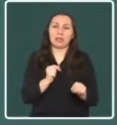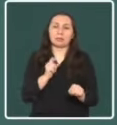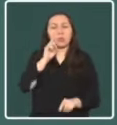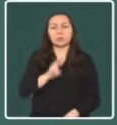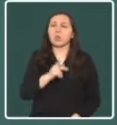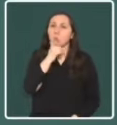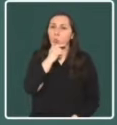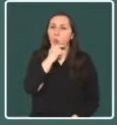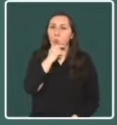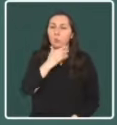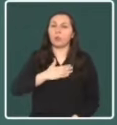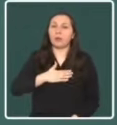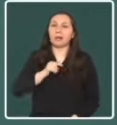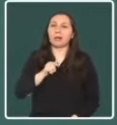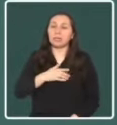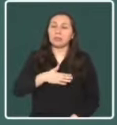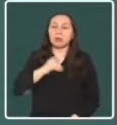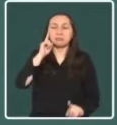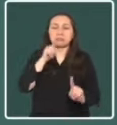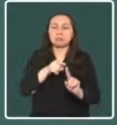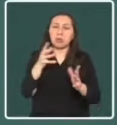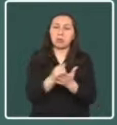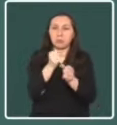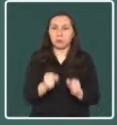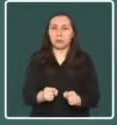y no me cabe ninguna duda de que con este espíritu lo vamos a lograr.